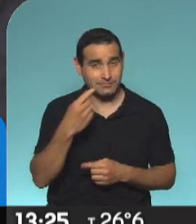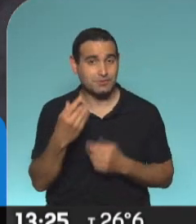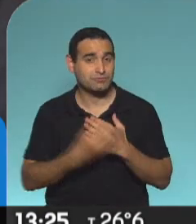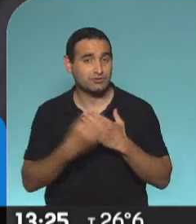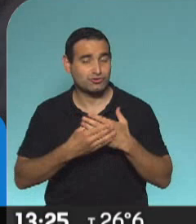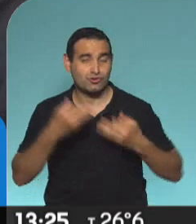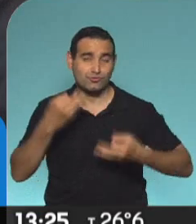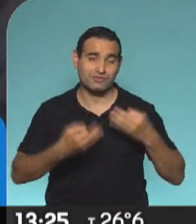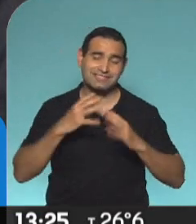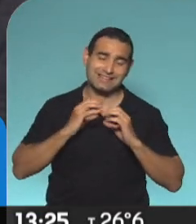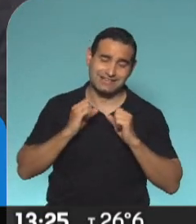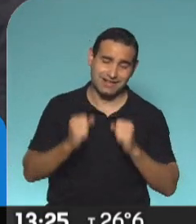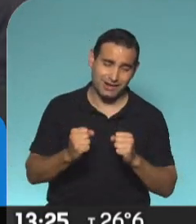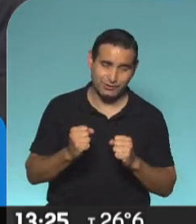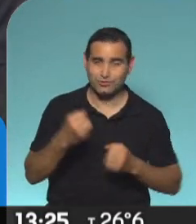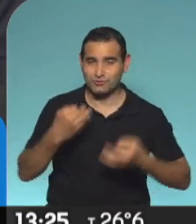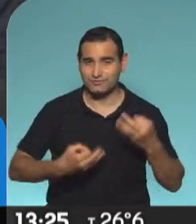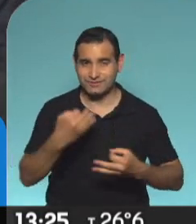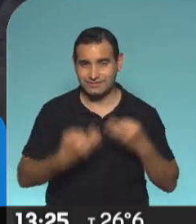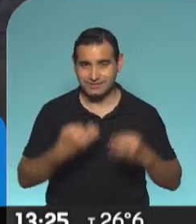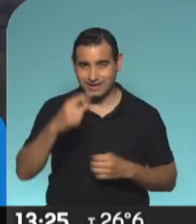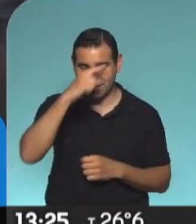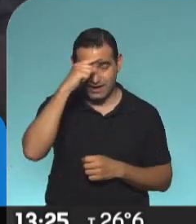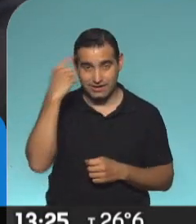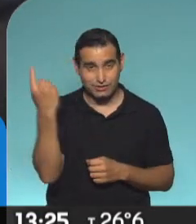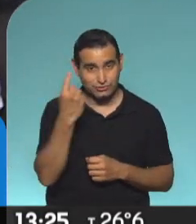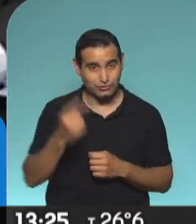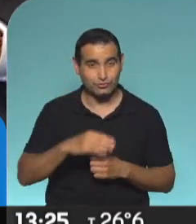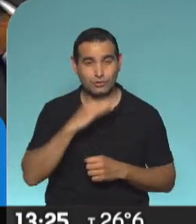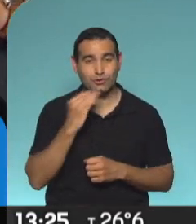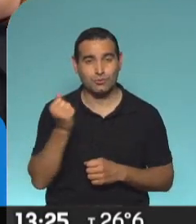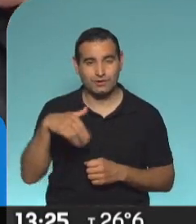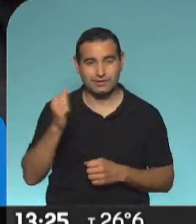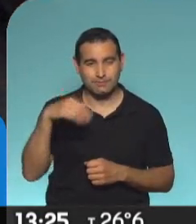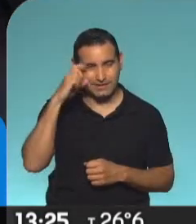de Justicia, del secretario justamente de Justicia de la Nación. Estamos hablando del doctor Mena. Muchísimas gracias.